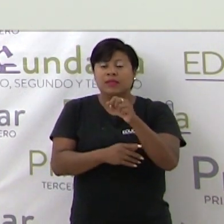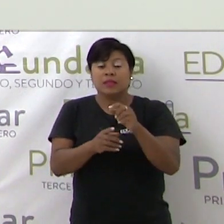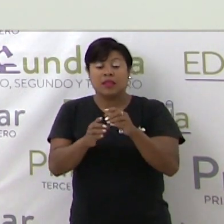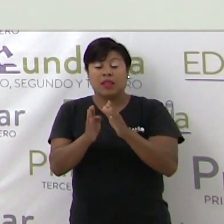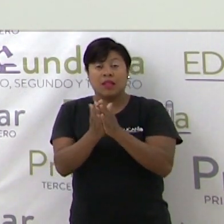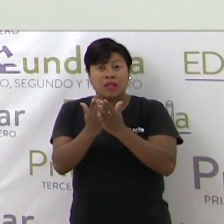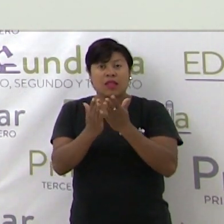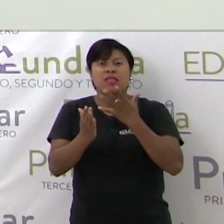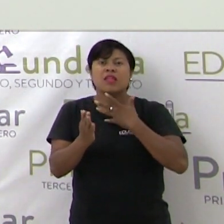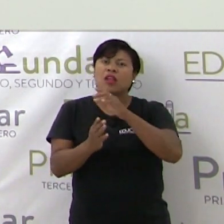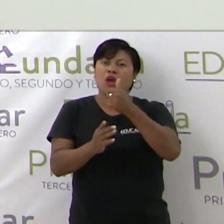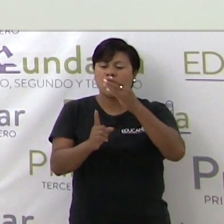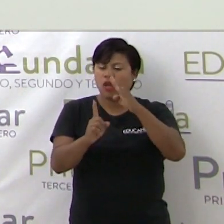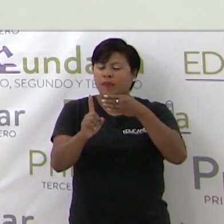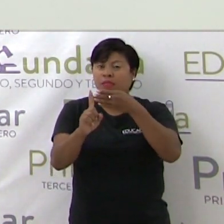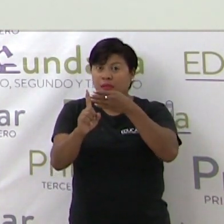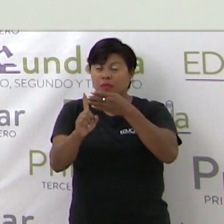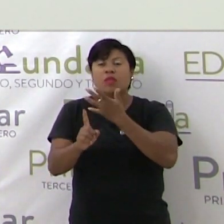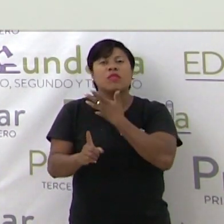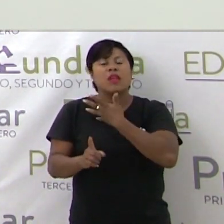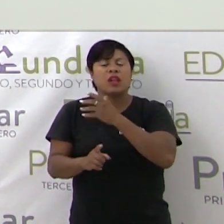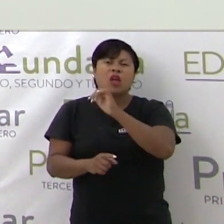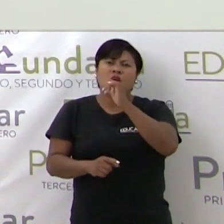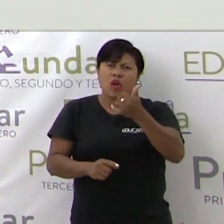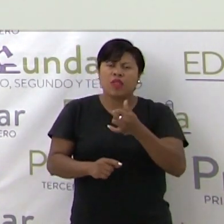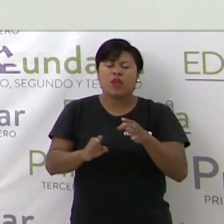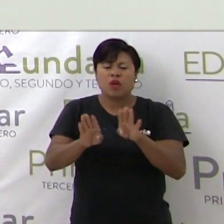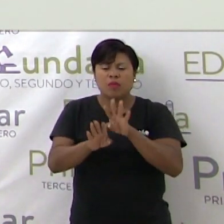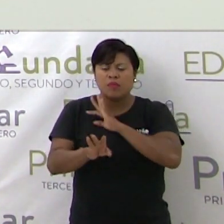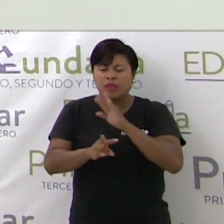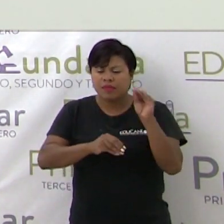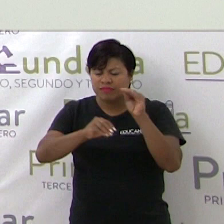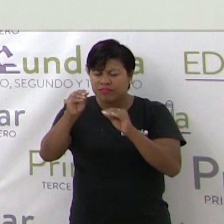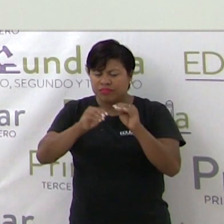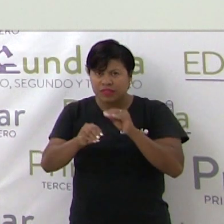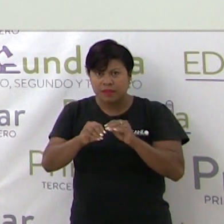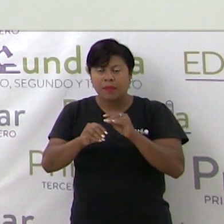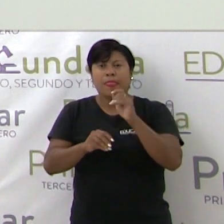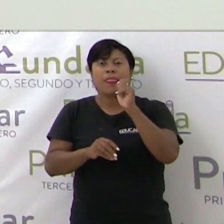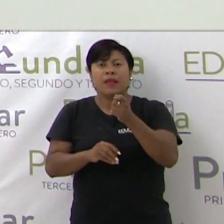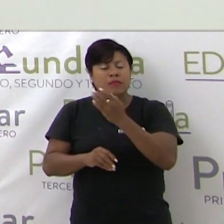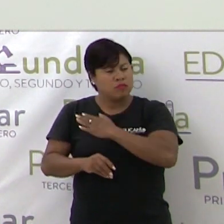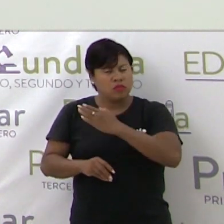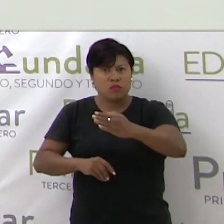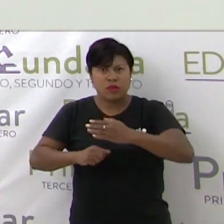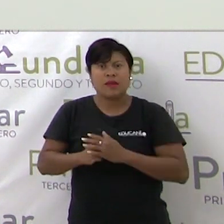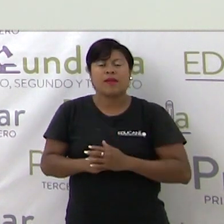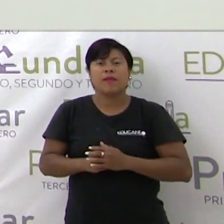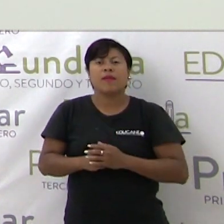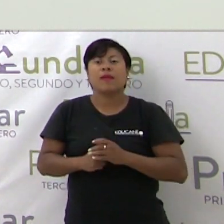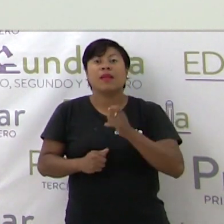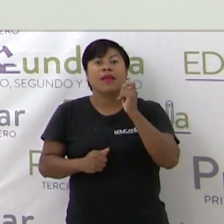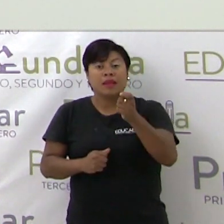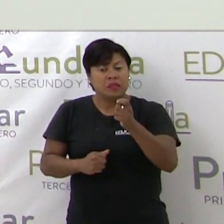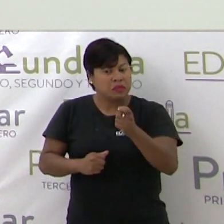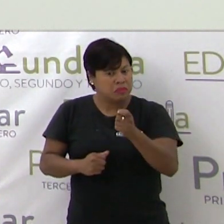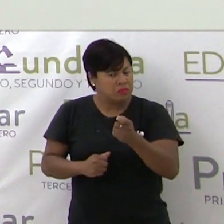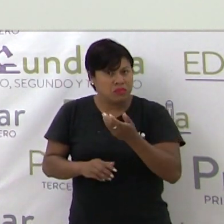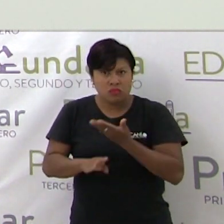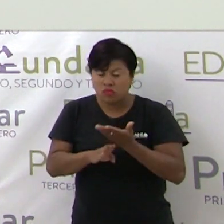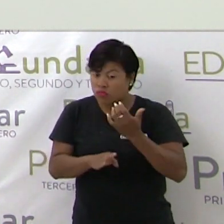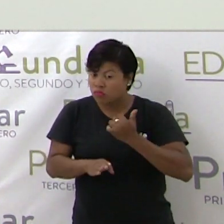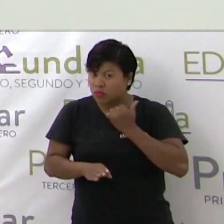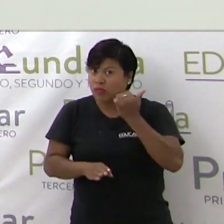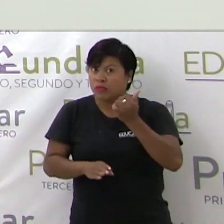otros objetivos y tienen otra forma de organizarse y son muy buenas, son de mucho provecho